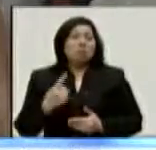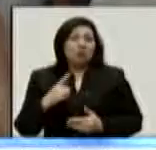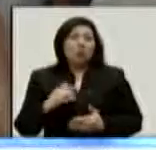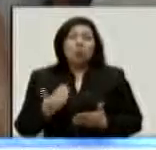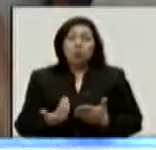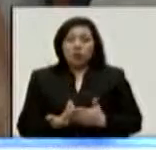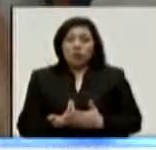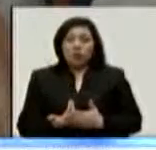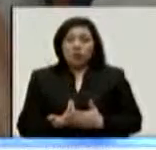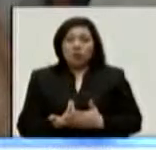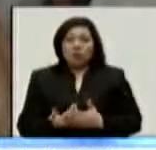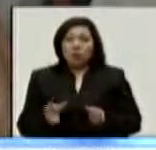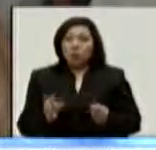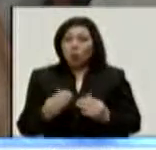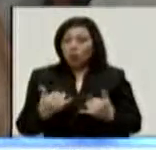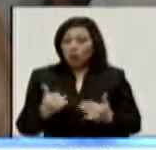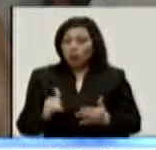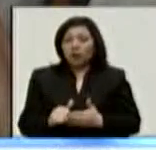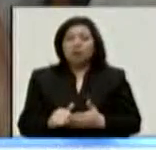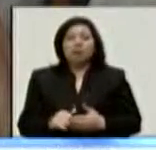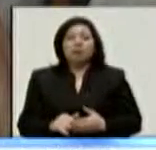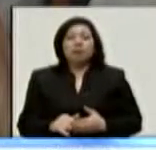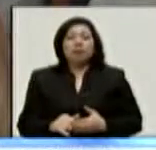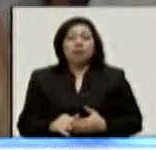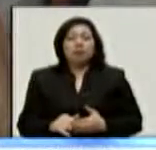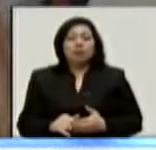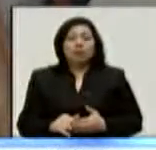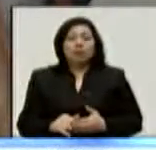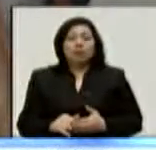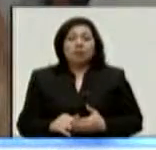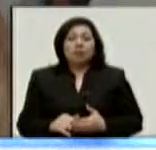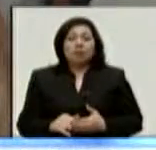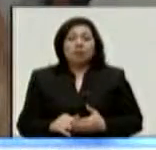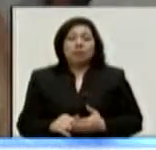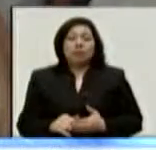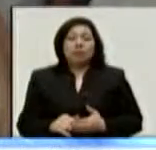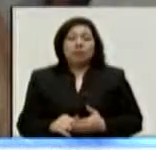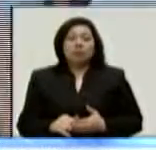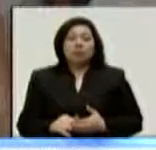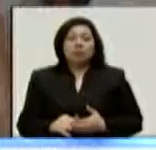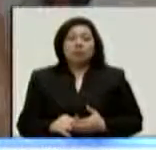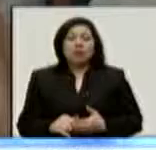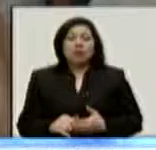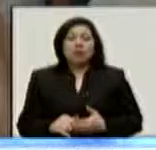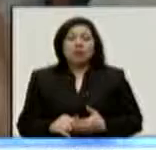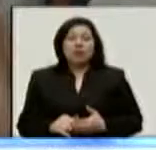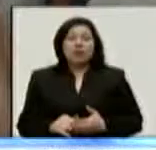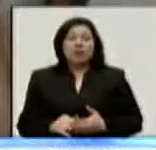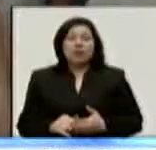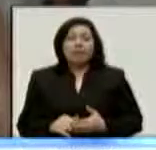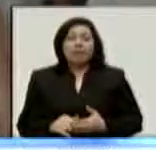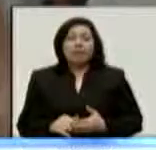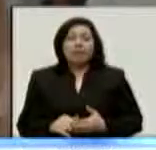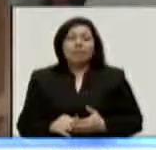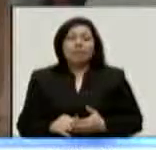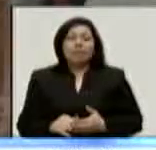jugadores y pequeños jugadores. Pero esto es para nuevos jugadores, pues esto es y